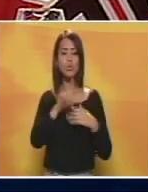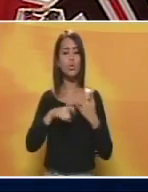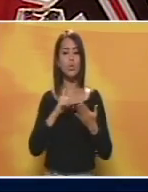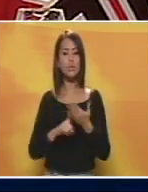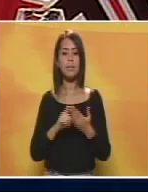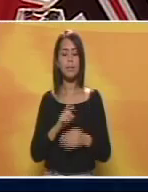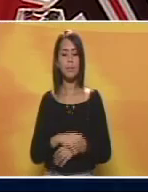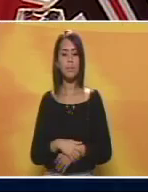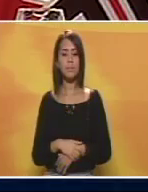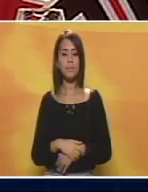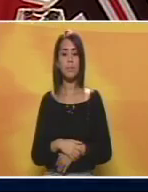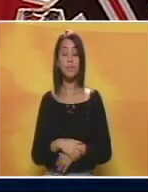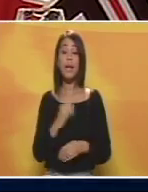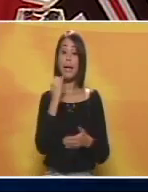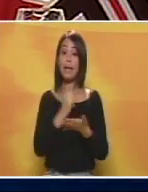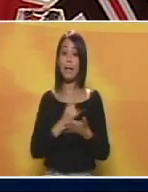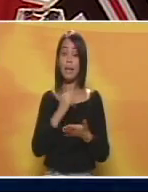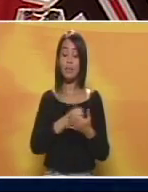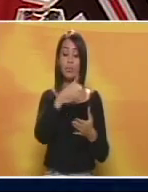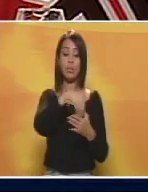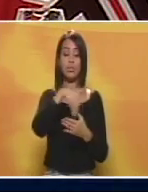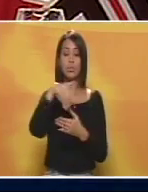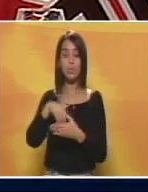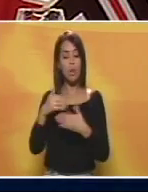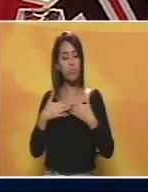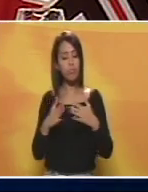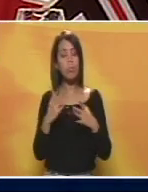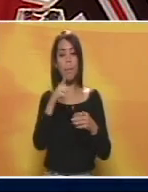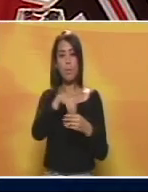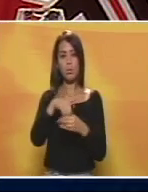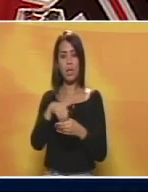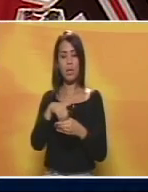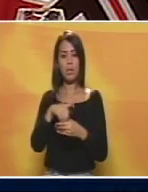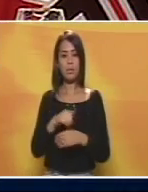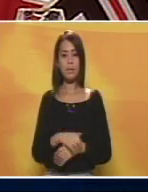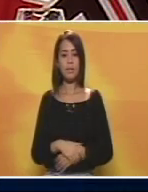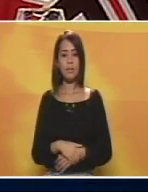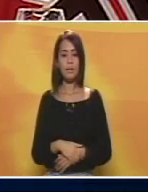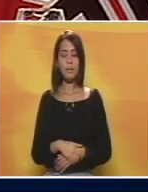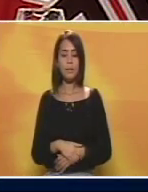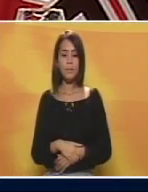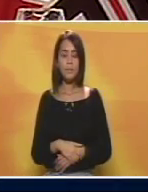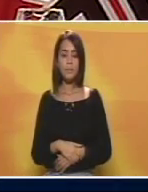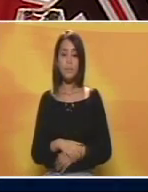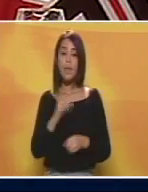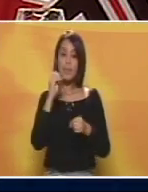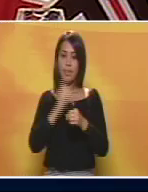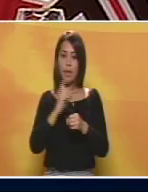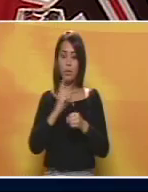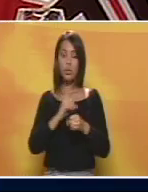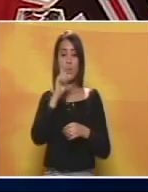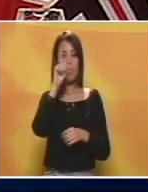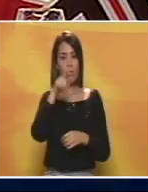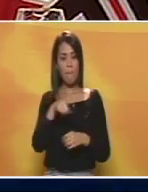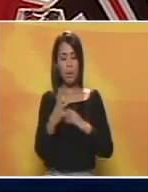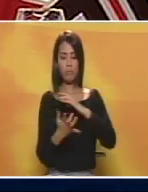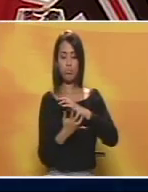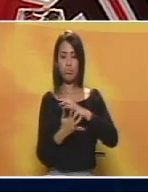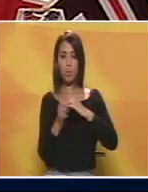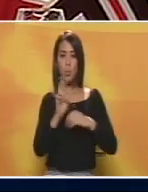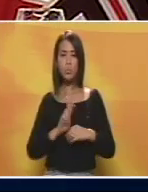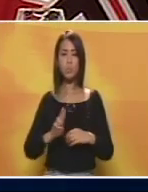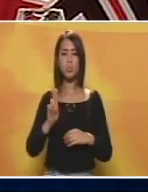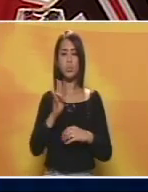de los inscritos en el registro electoral y habilitados para votar en las elecciones. La base de datos también y el software